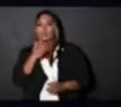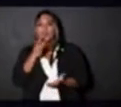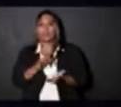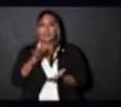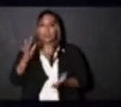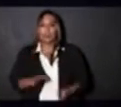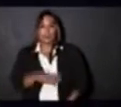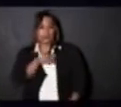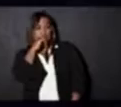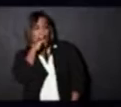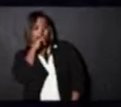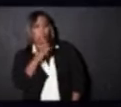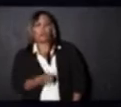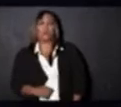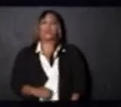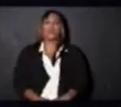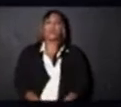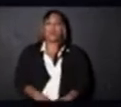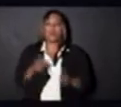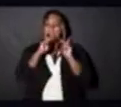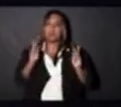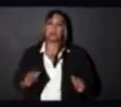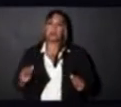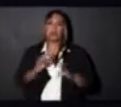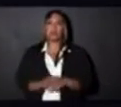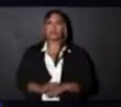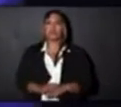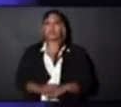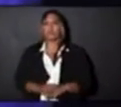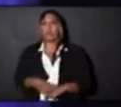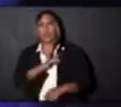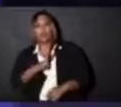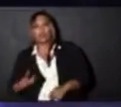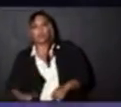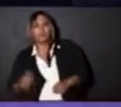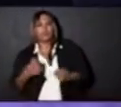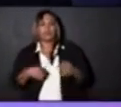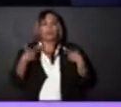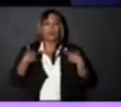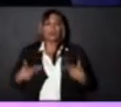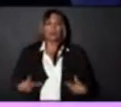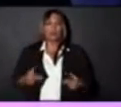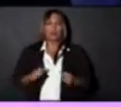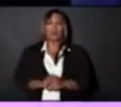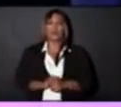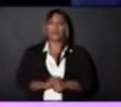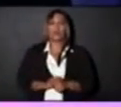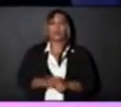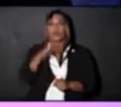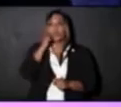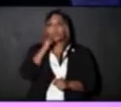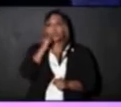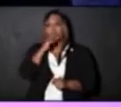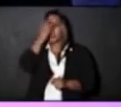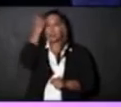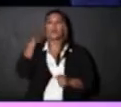a esta tierra. Somos un gobierno humano y sensible, donde el centro de las acciones